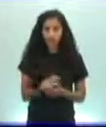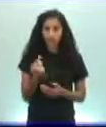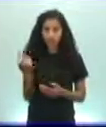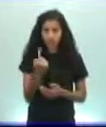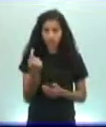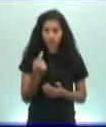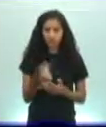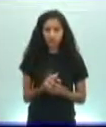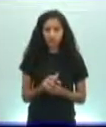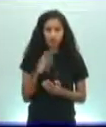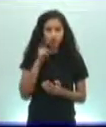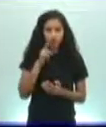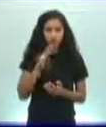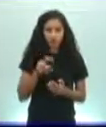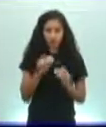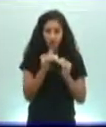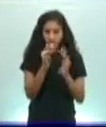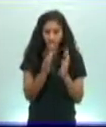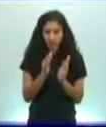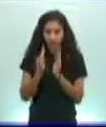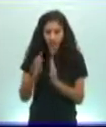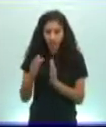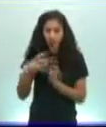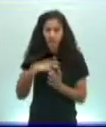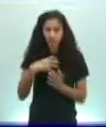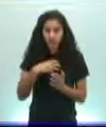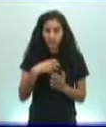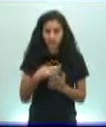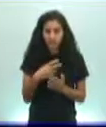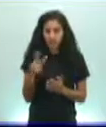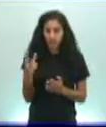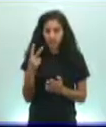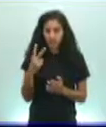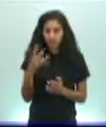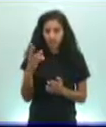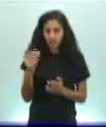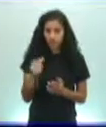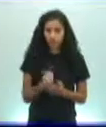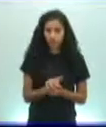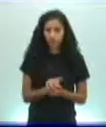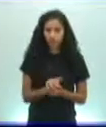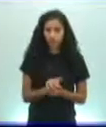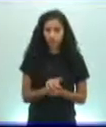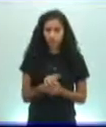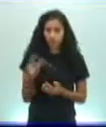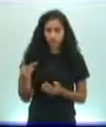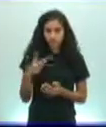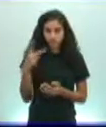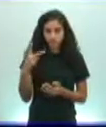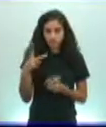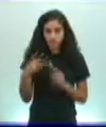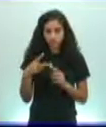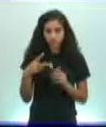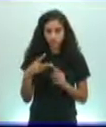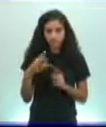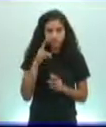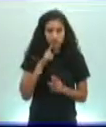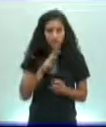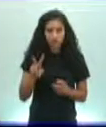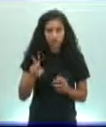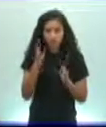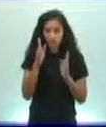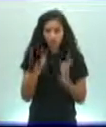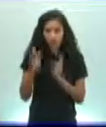Primero, se busca la fila donde aparecen las dos primeras cifras del número. Segundo, se busca la columna